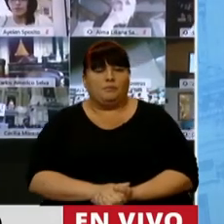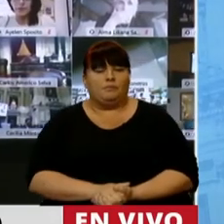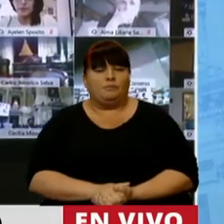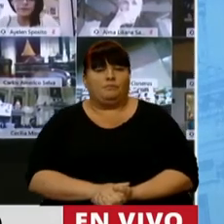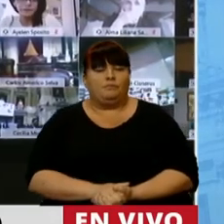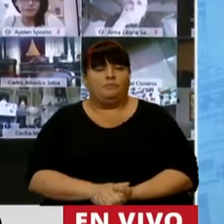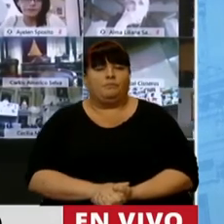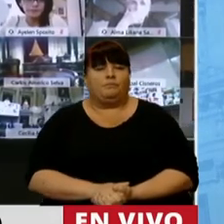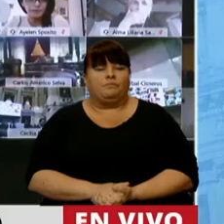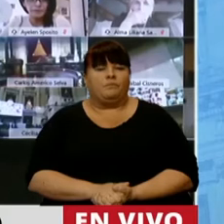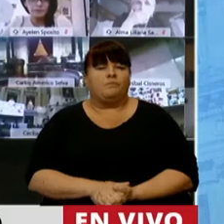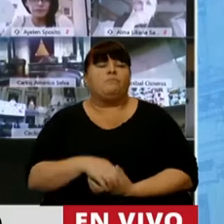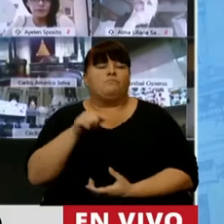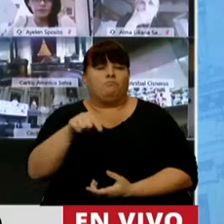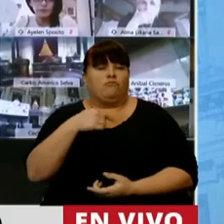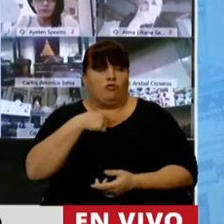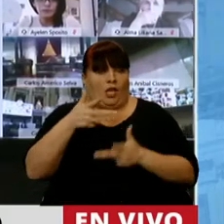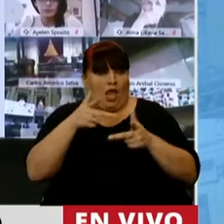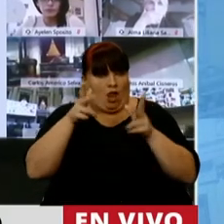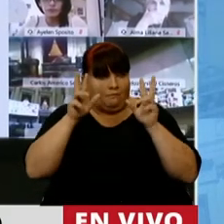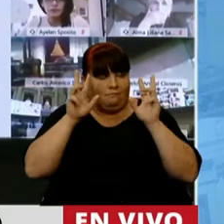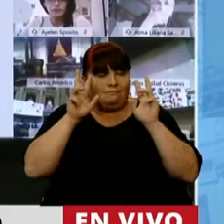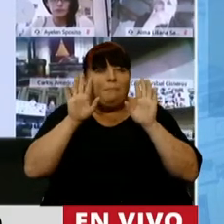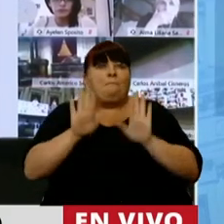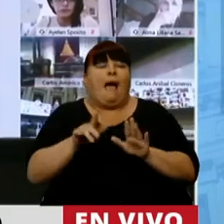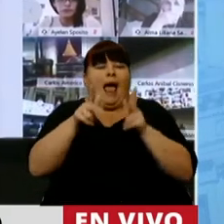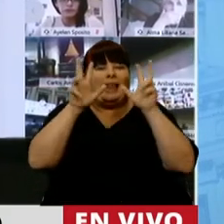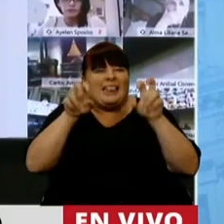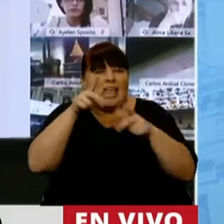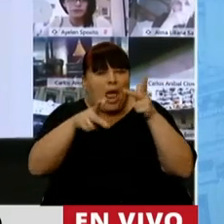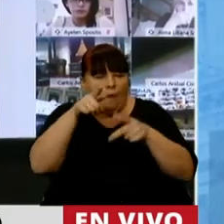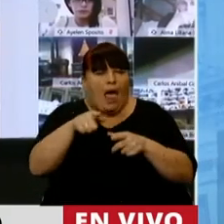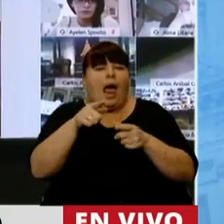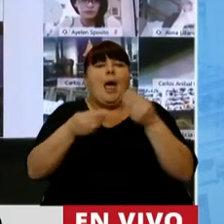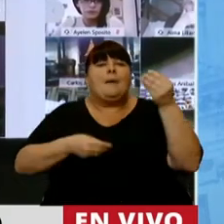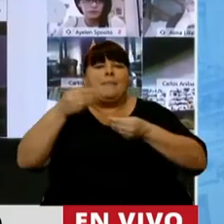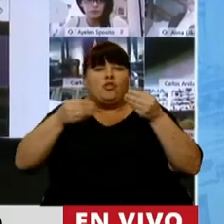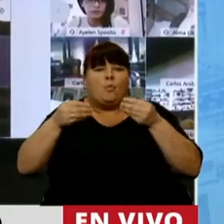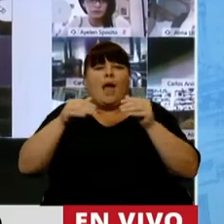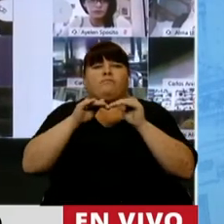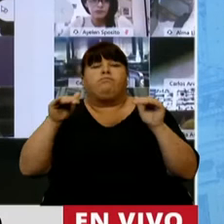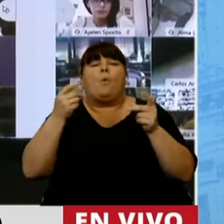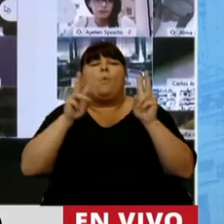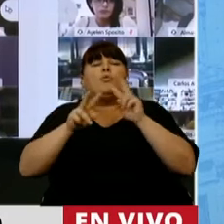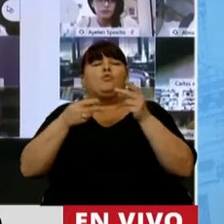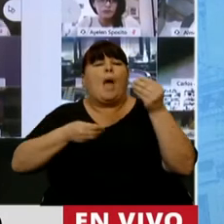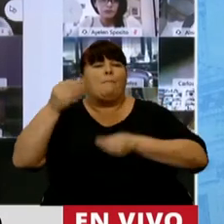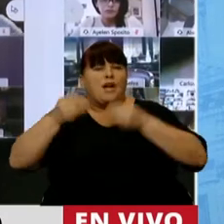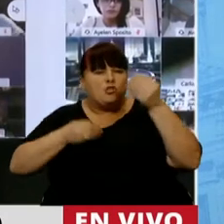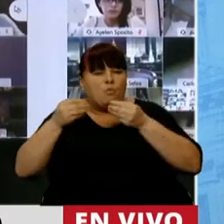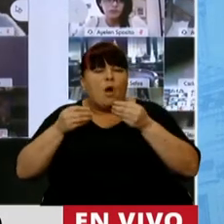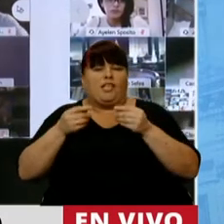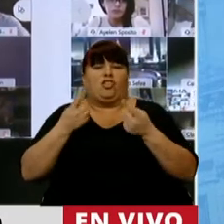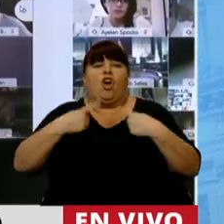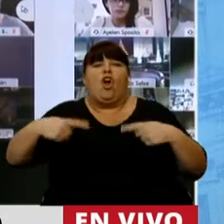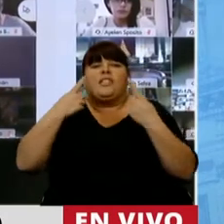Y es allí donde quiero detenerme. Un presupuesto equilibrado implica ser un presupuesto que